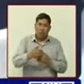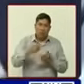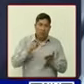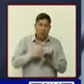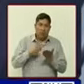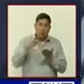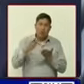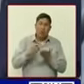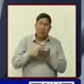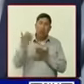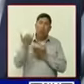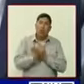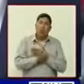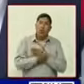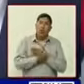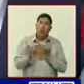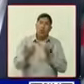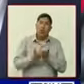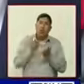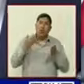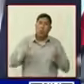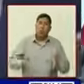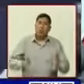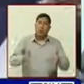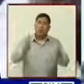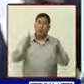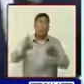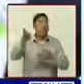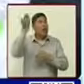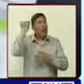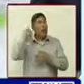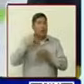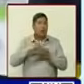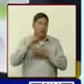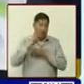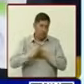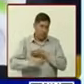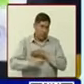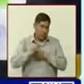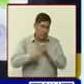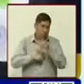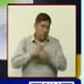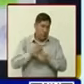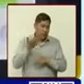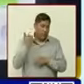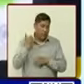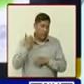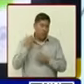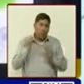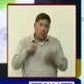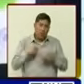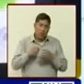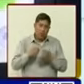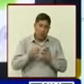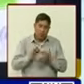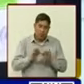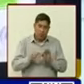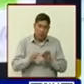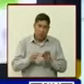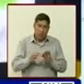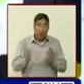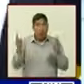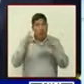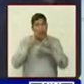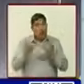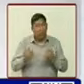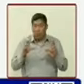este proyecto de ley, que ingresó ya en diciembre del año pasado, pueda ser tratado, y a la fecha no